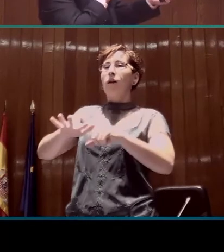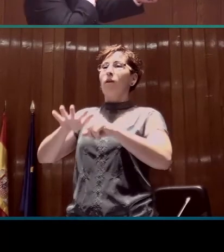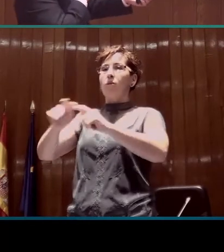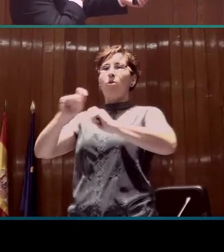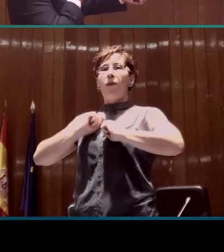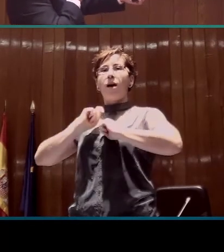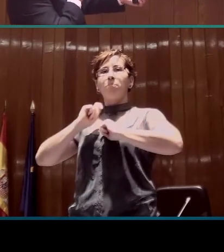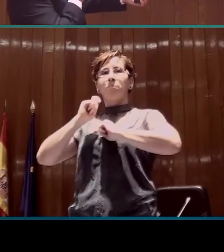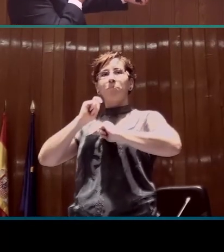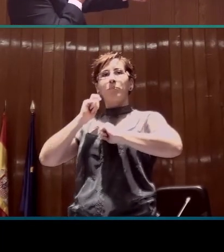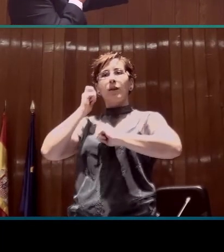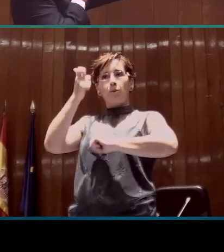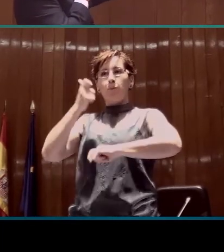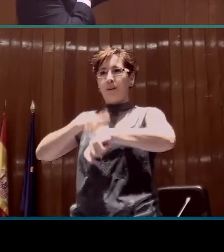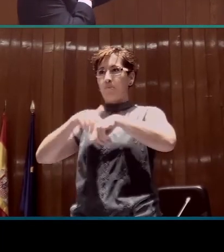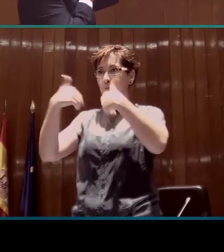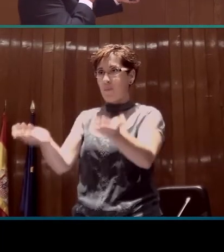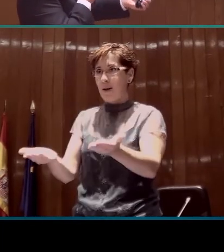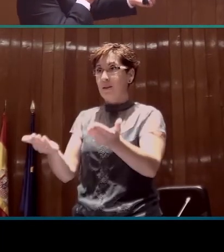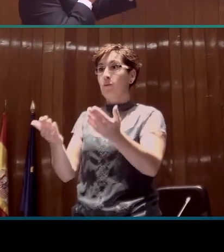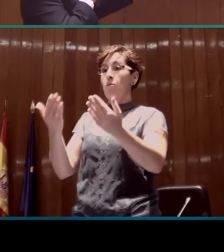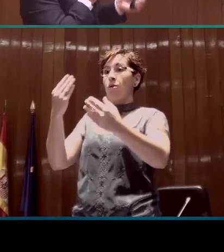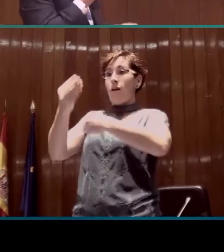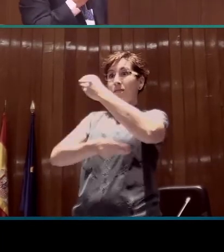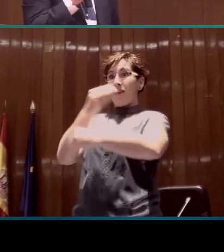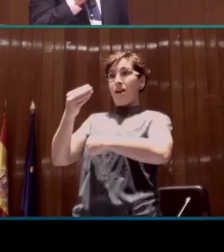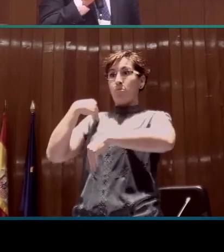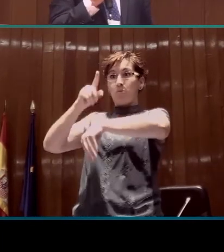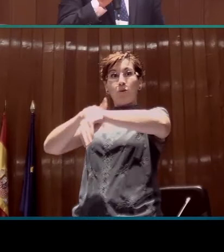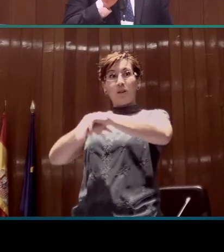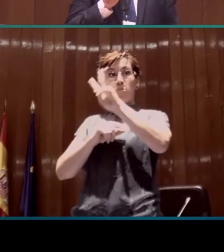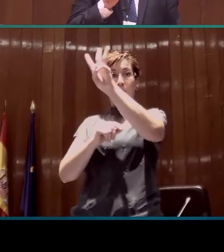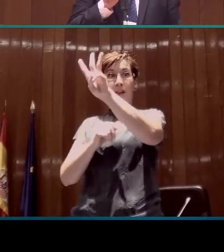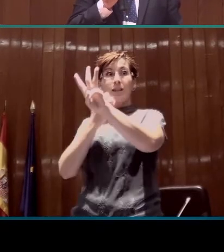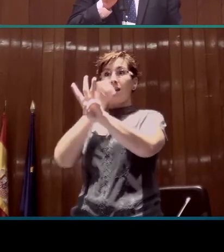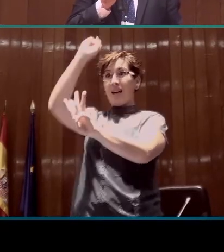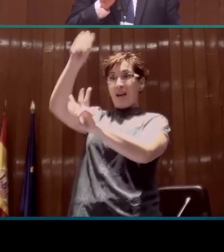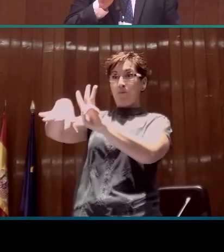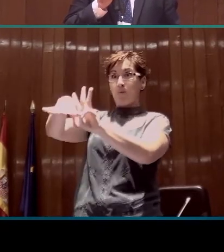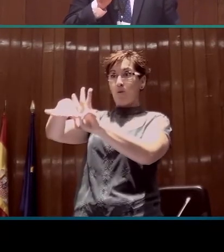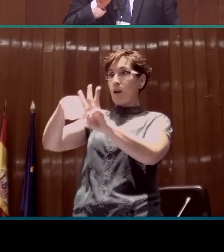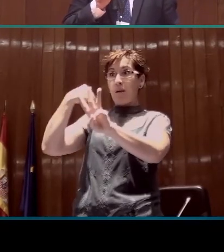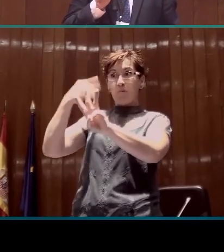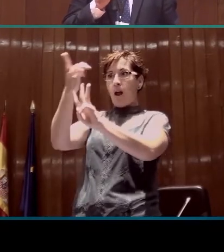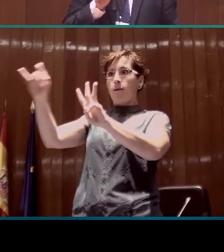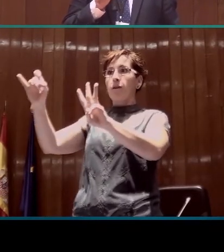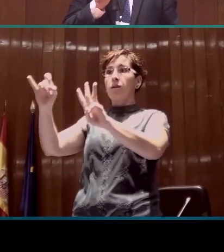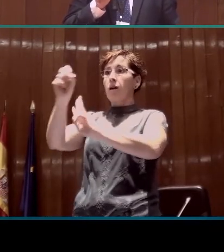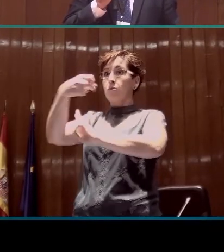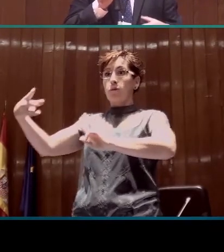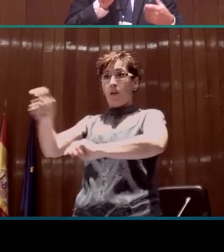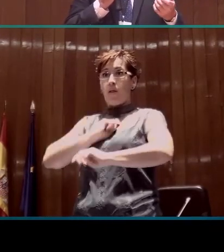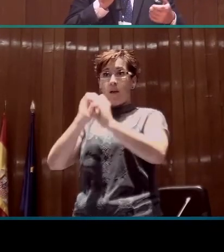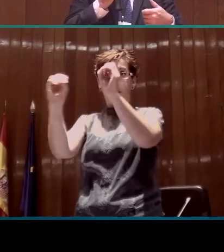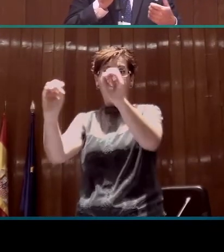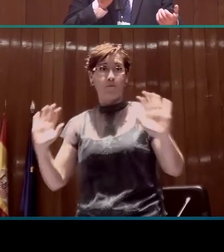Por eso, cuando metíamos las tres juntas en el mismo saco, no nos salía nada. ¿Por qué?